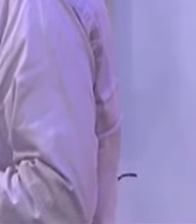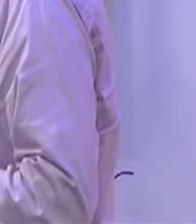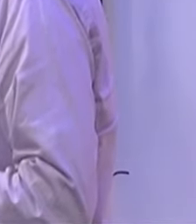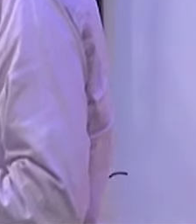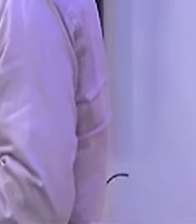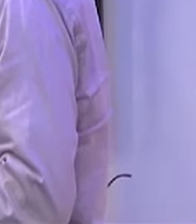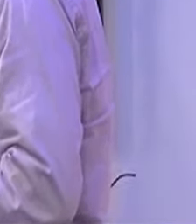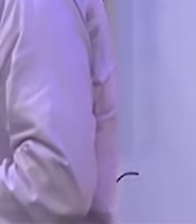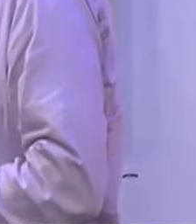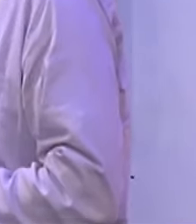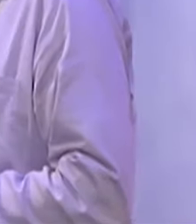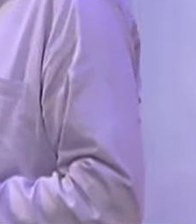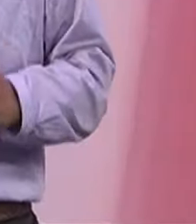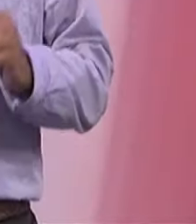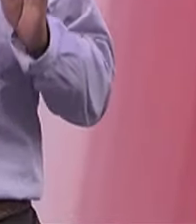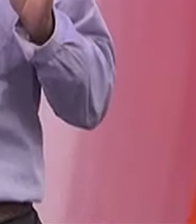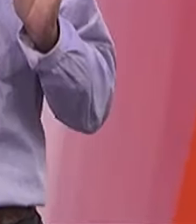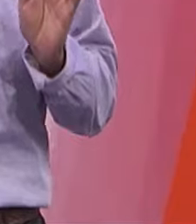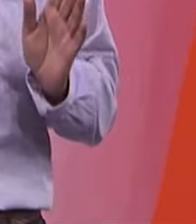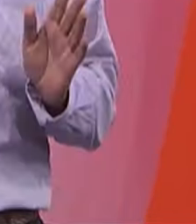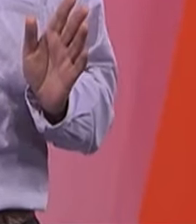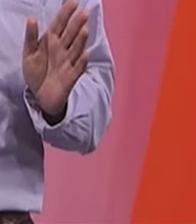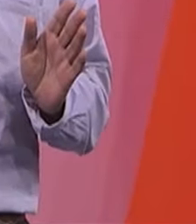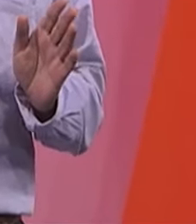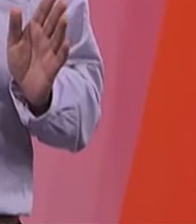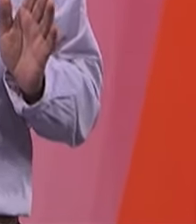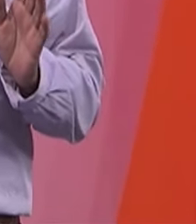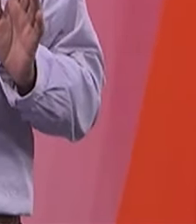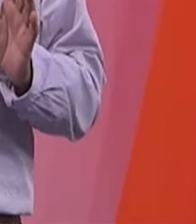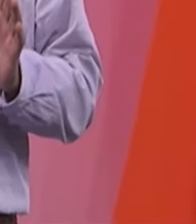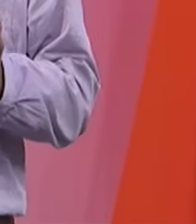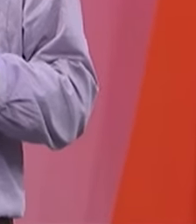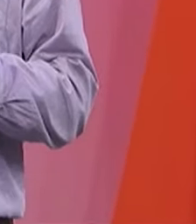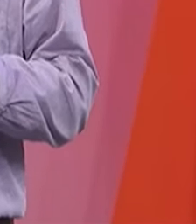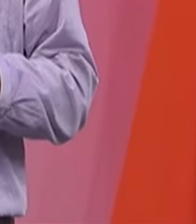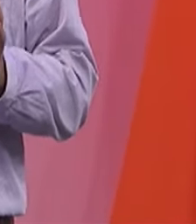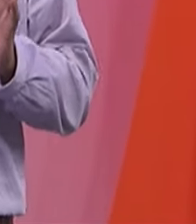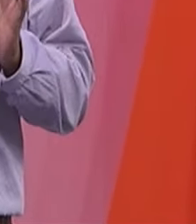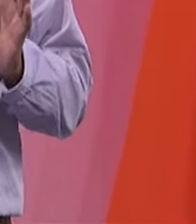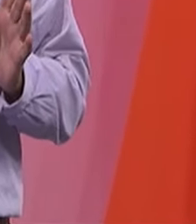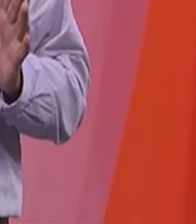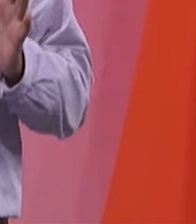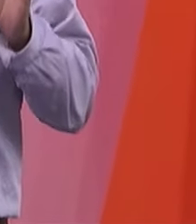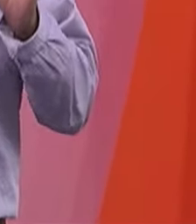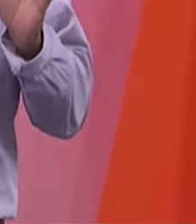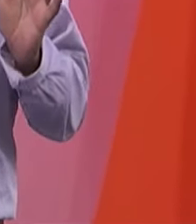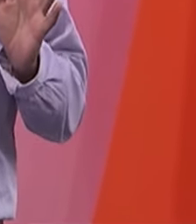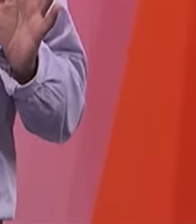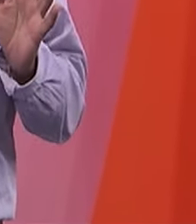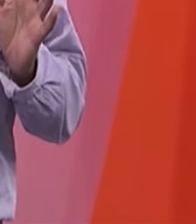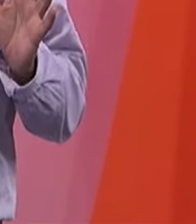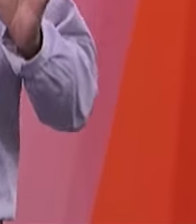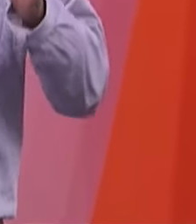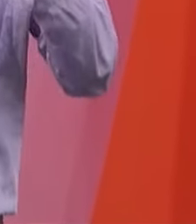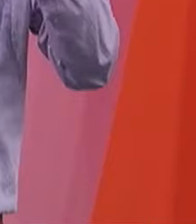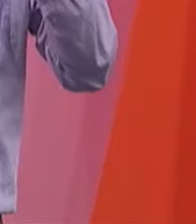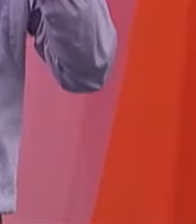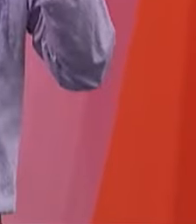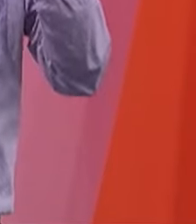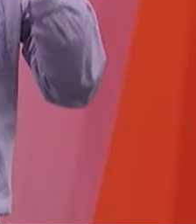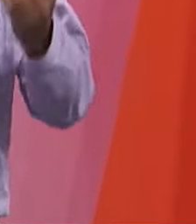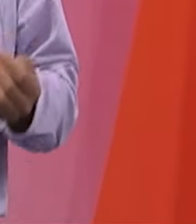be en el verbo pasado. Fíjense lo siguiente. Él cambia según las personas. Vamos a explicarlo sencillo